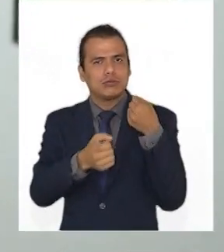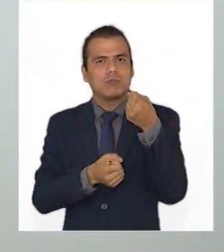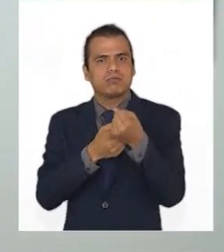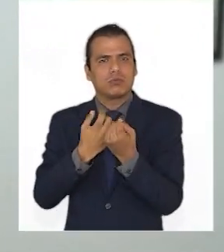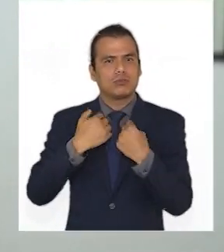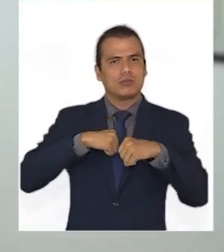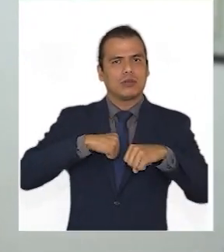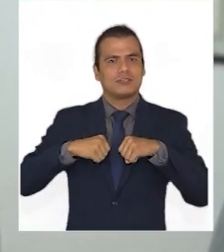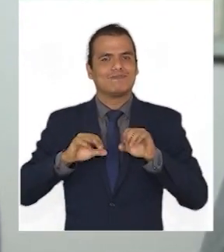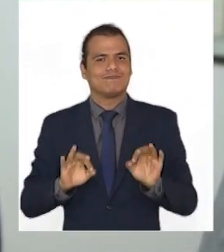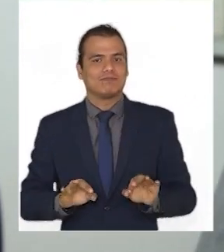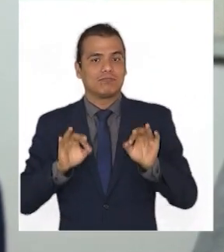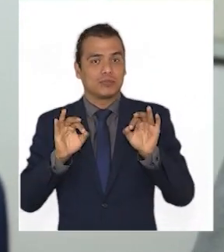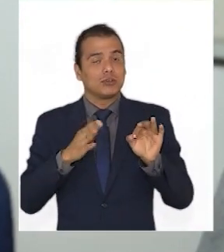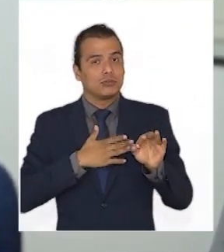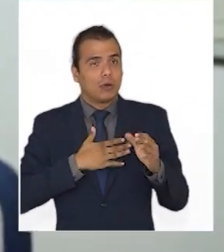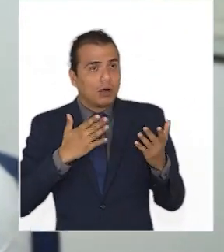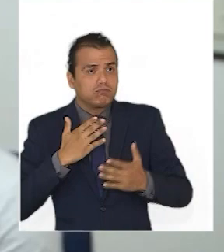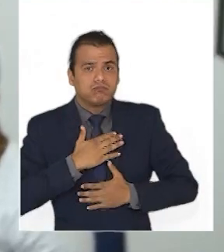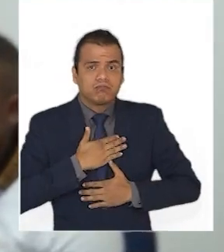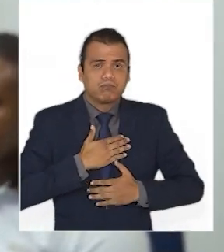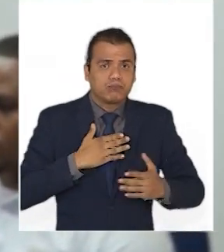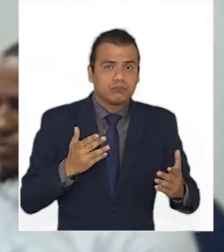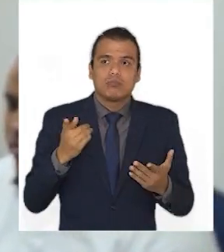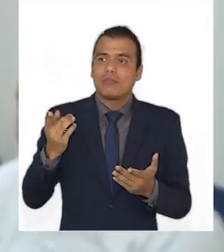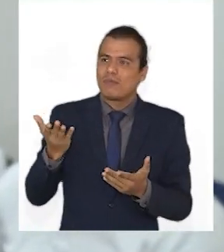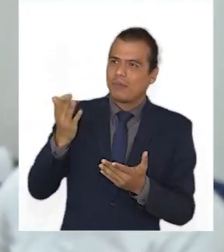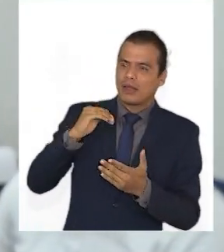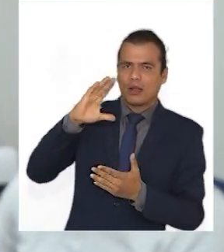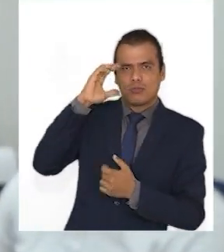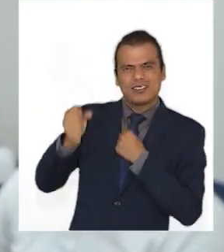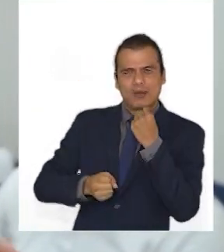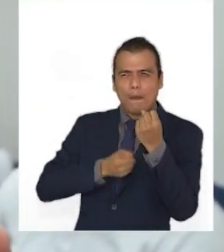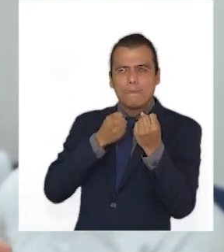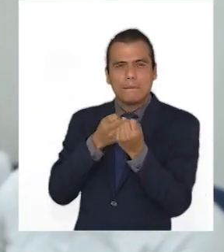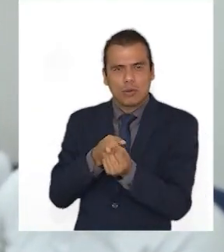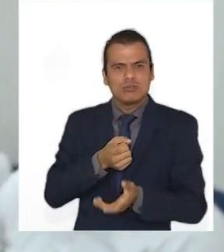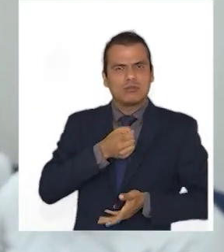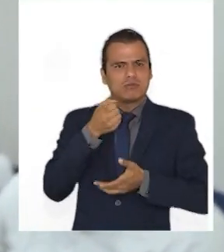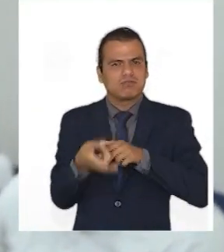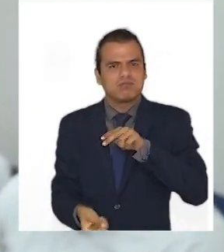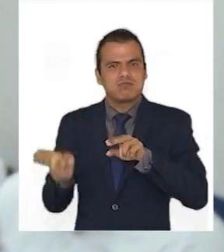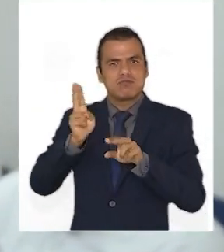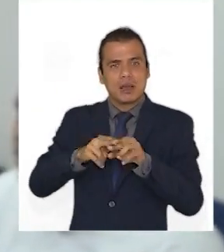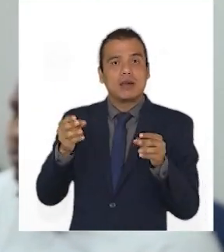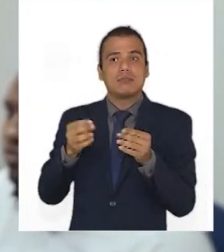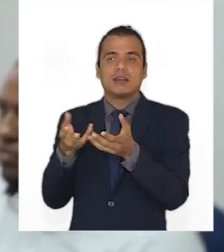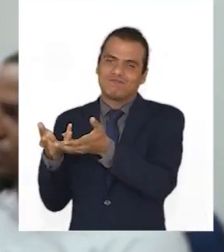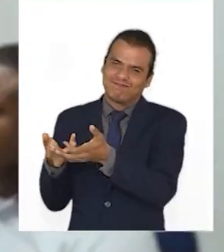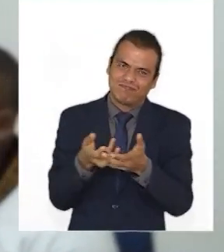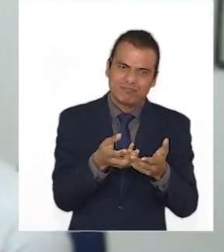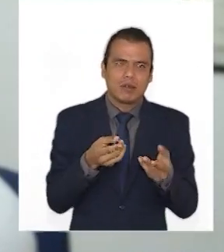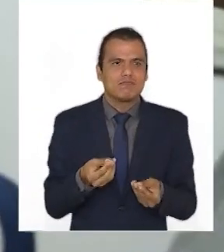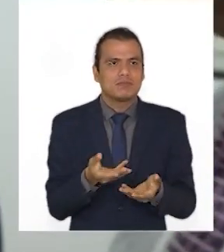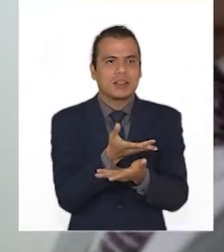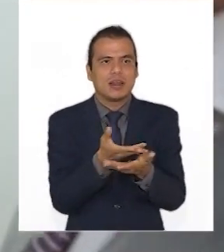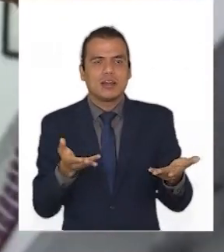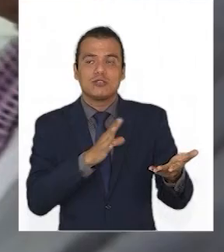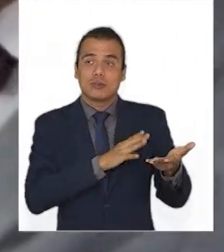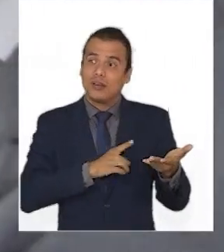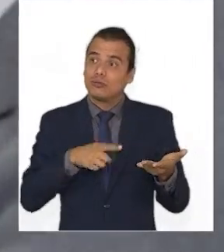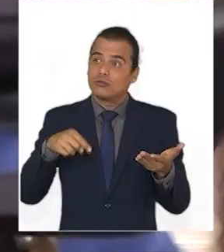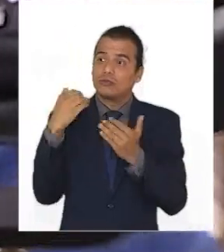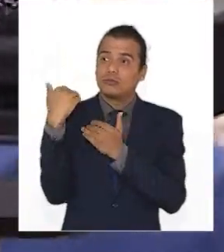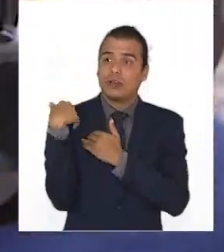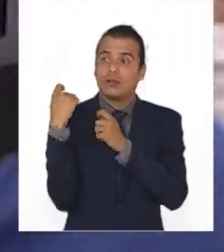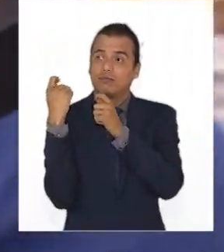vamos primero a ejercer liderazgo, sacando la fuerza pública a la calle, teniendo retenes a las entradas de la ciudad y distribuidos por la ciudad, para